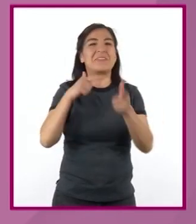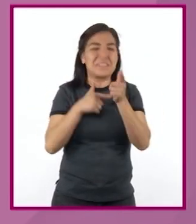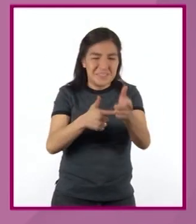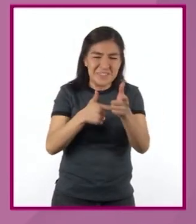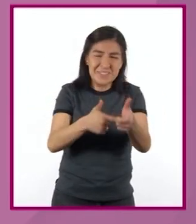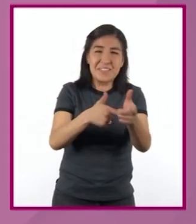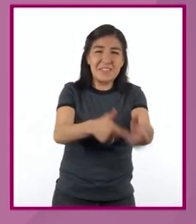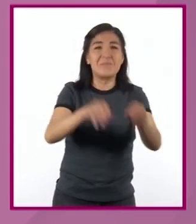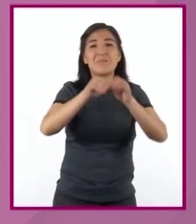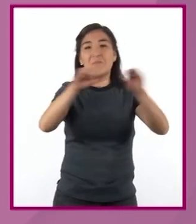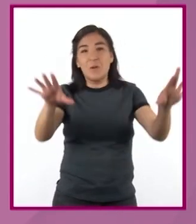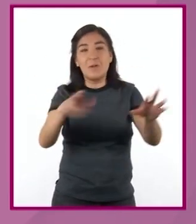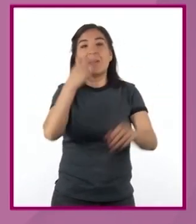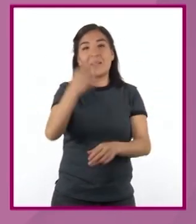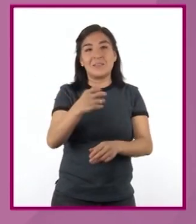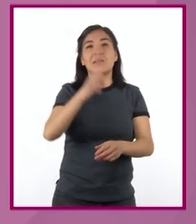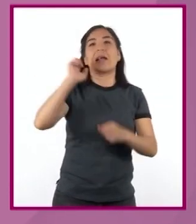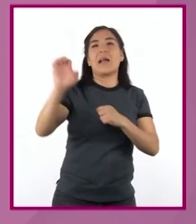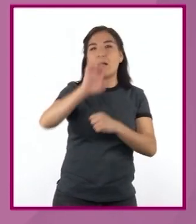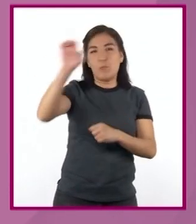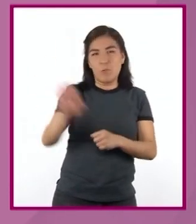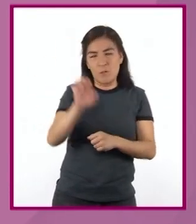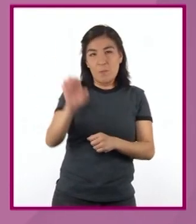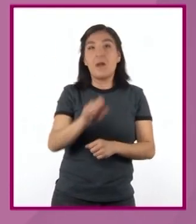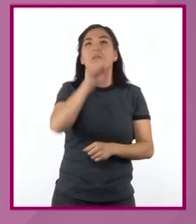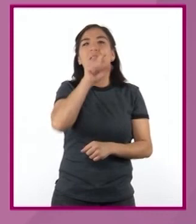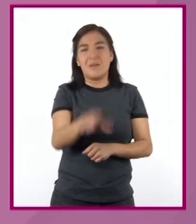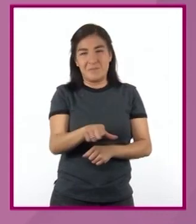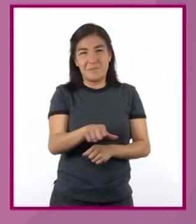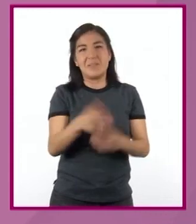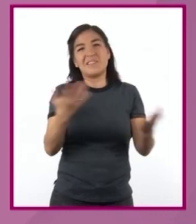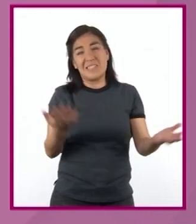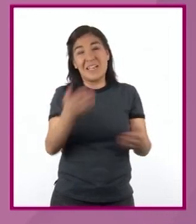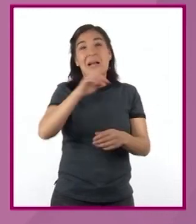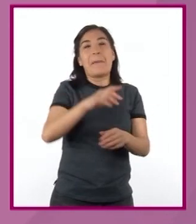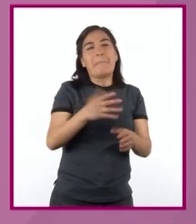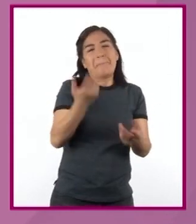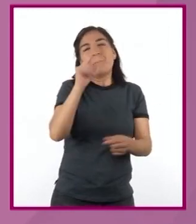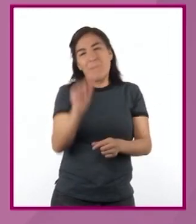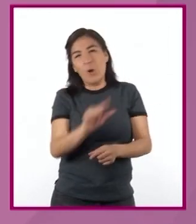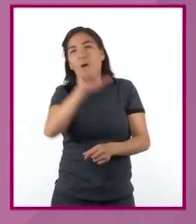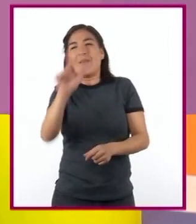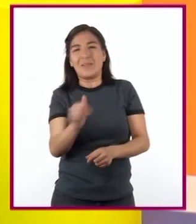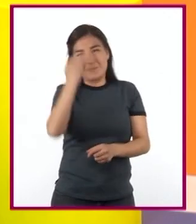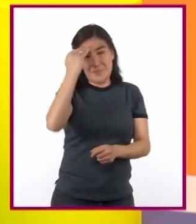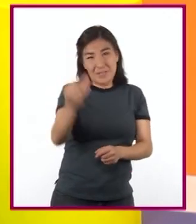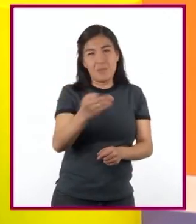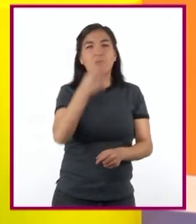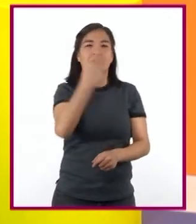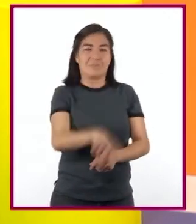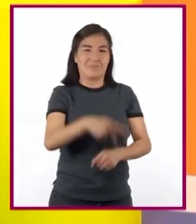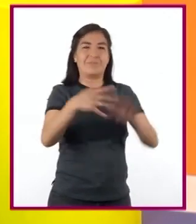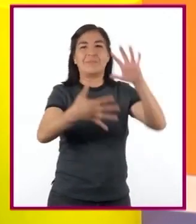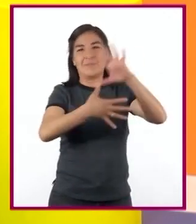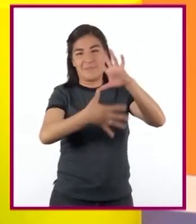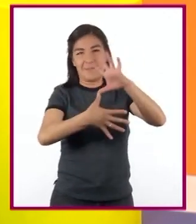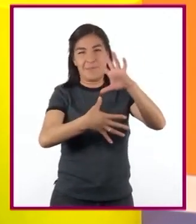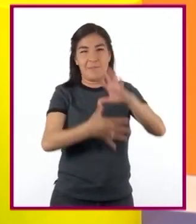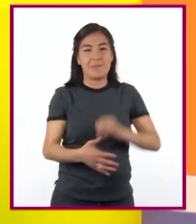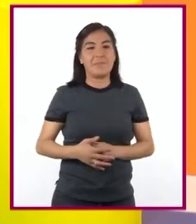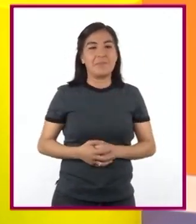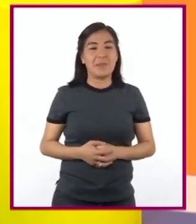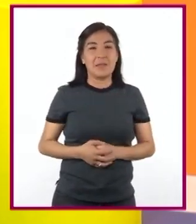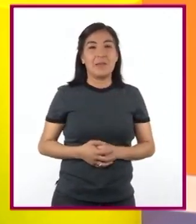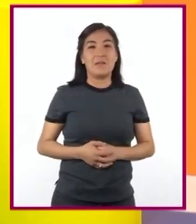forma clandestina en Europa y también, aunque tardíamente, en América, principalmente entre